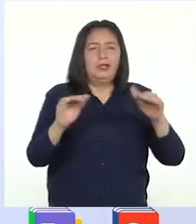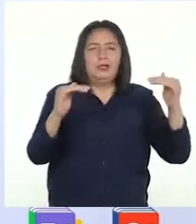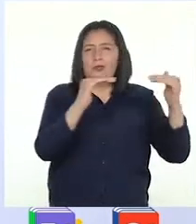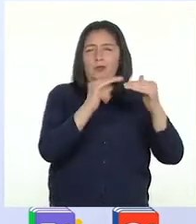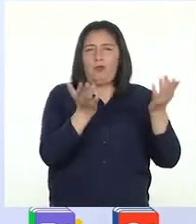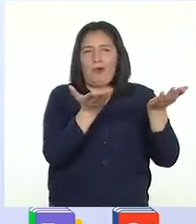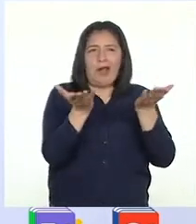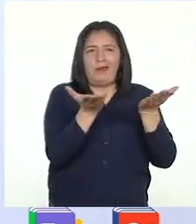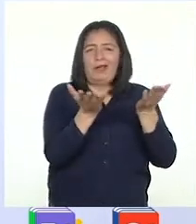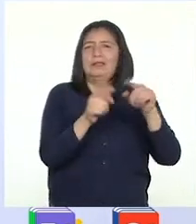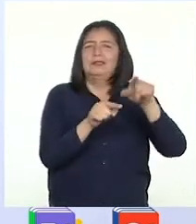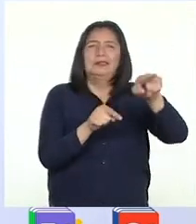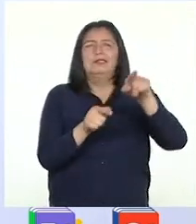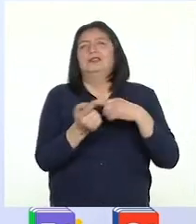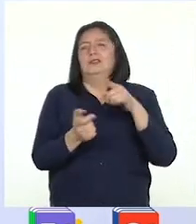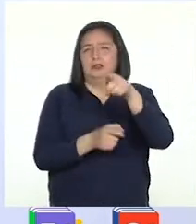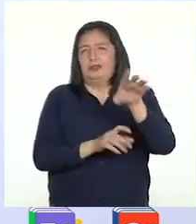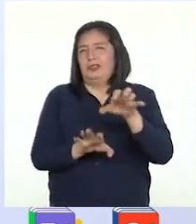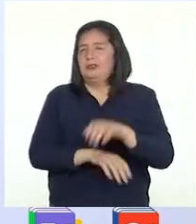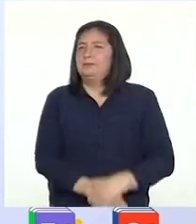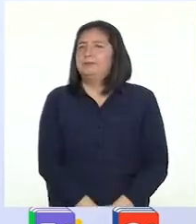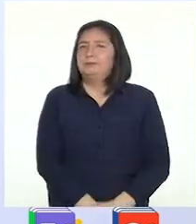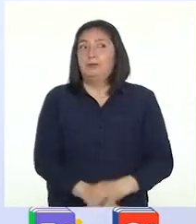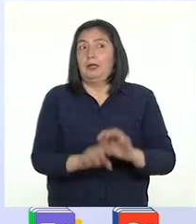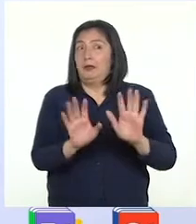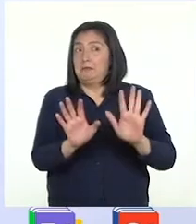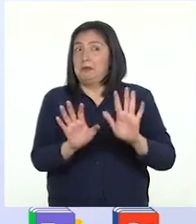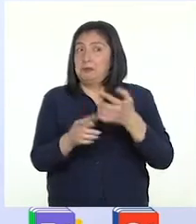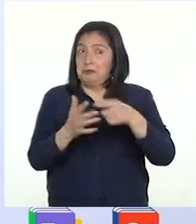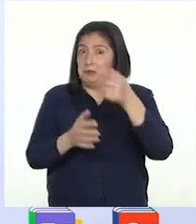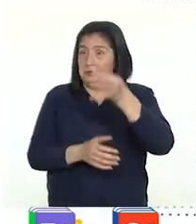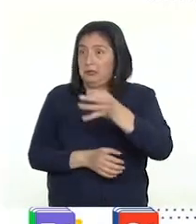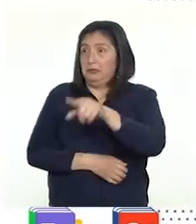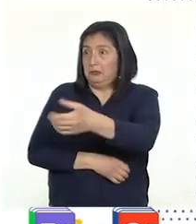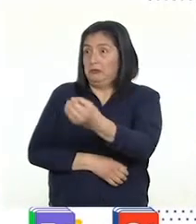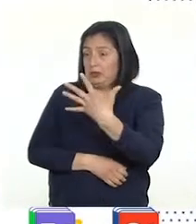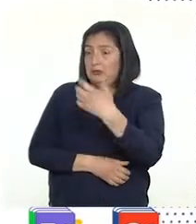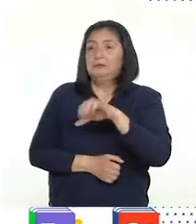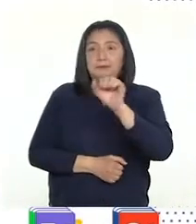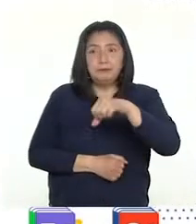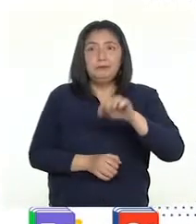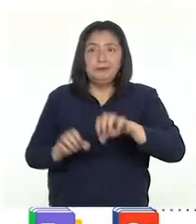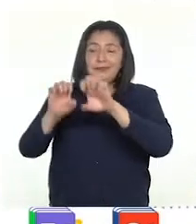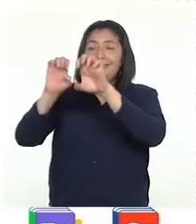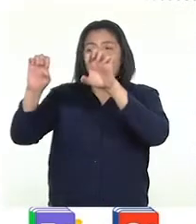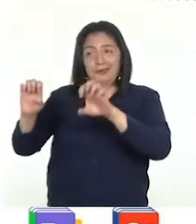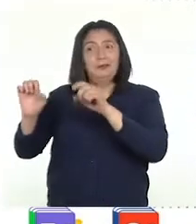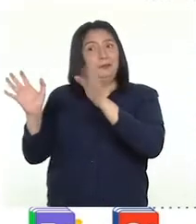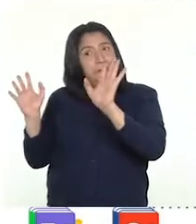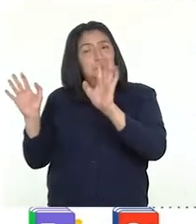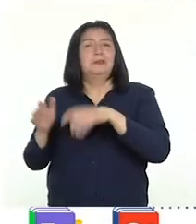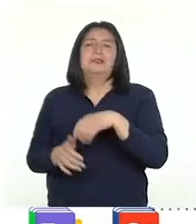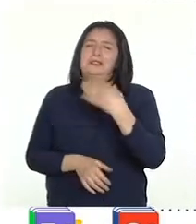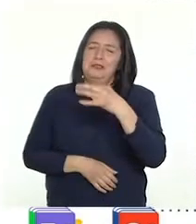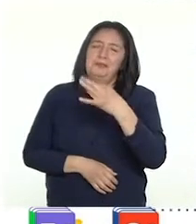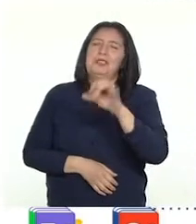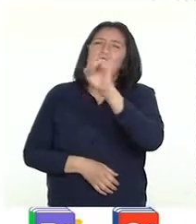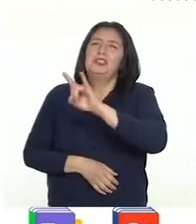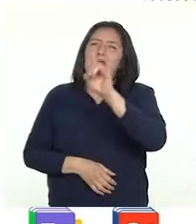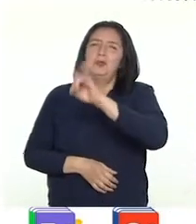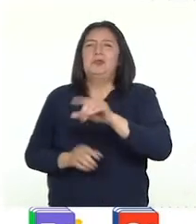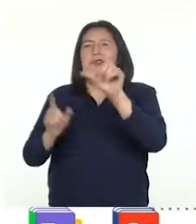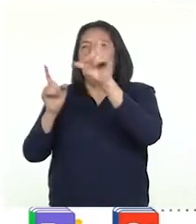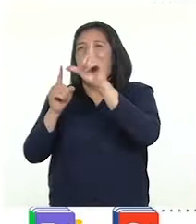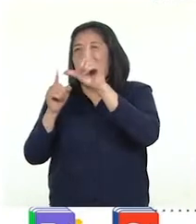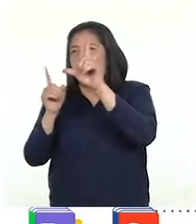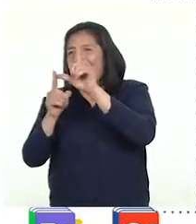igualdad. Y eso es lo que has hecho. Pero es cierto lo que dices. En las ecuaciones, por lo general, se usan